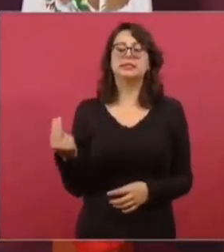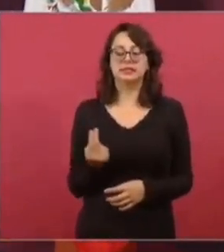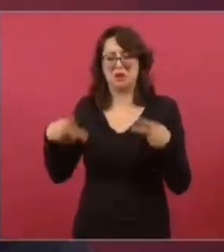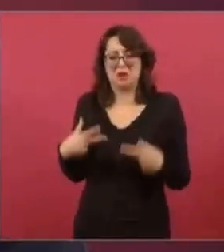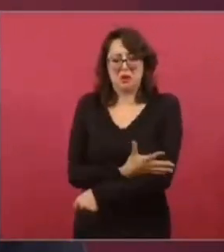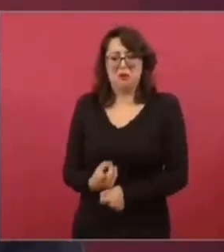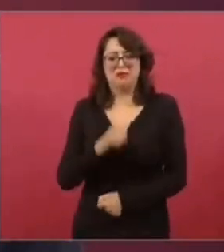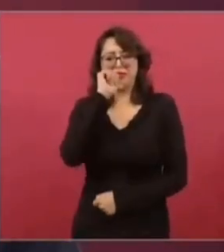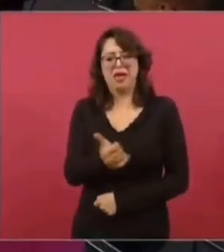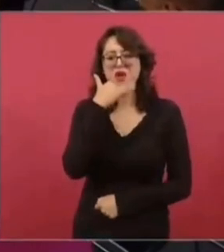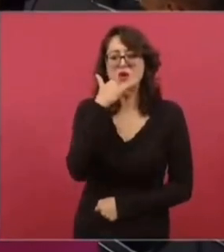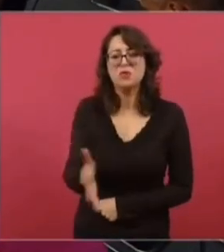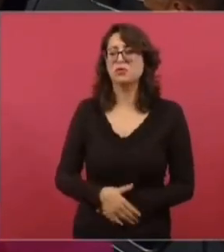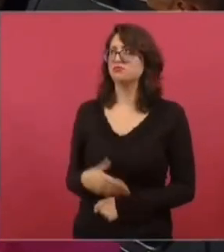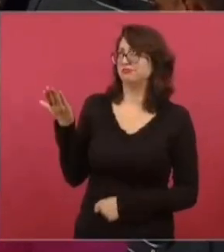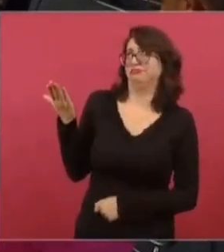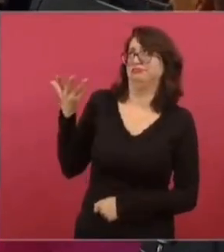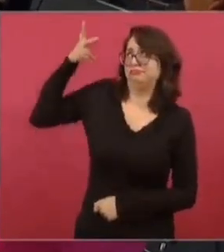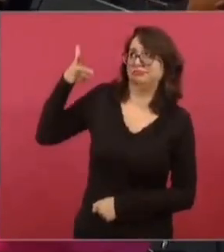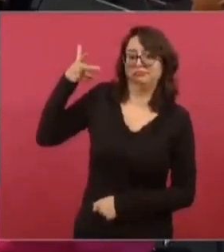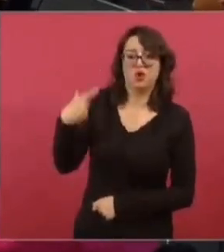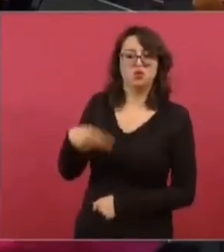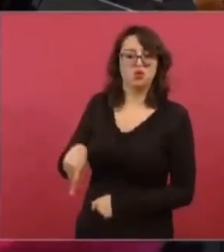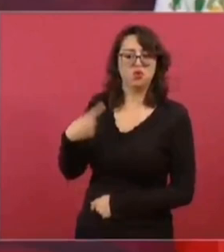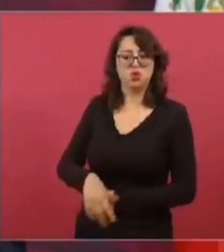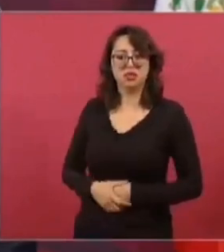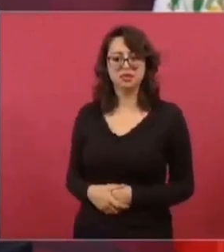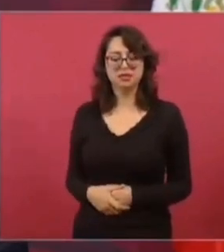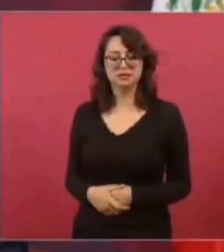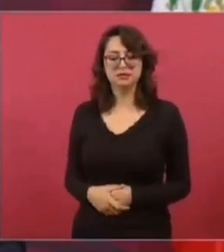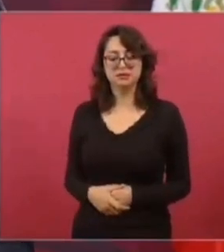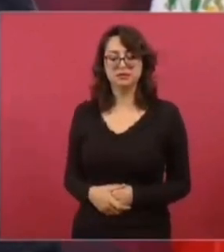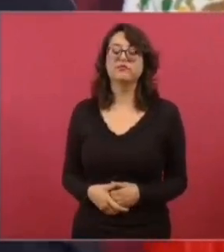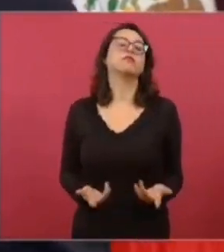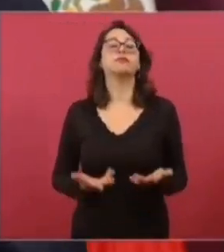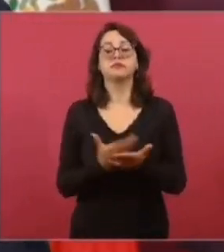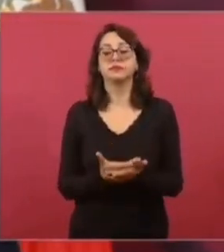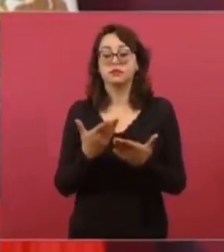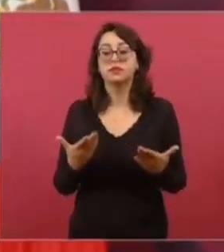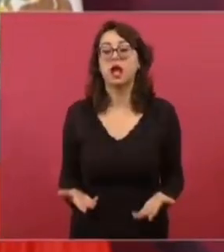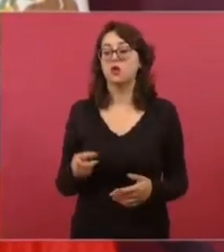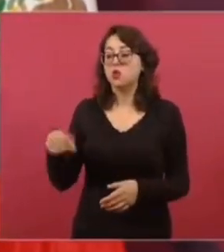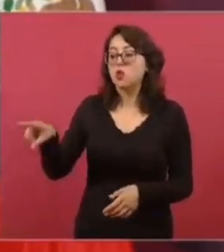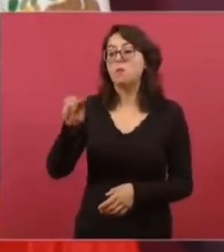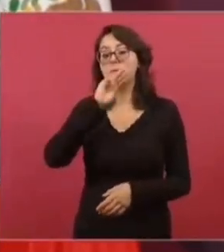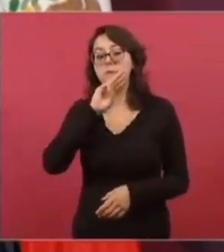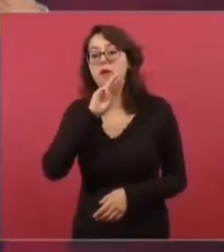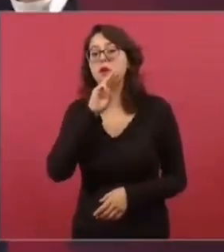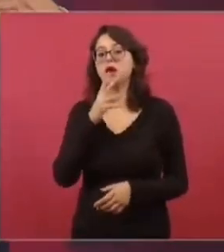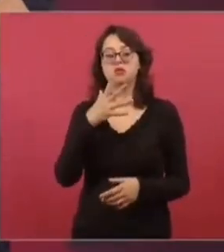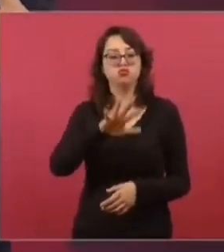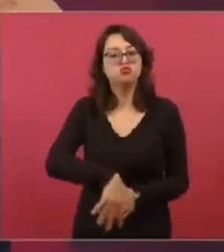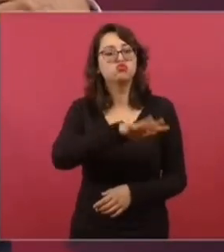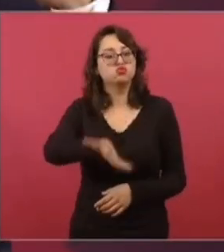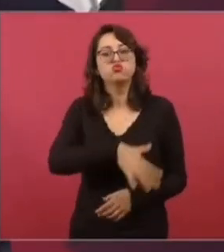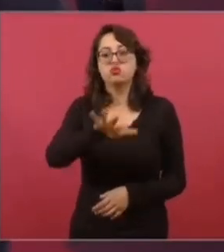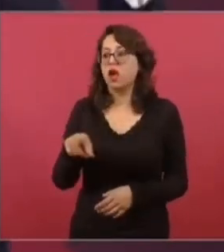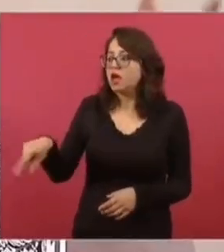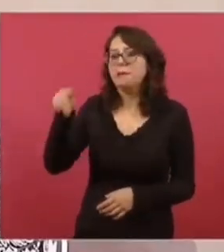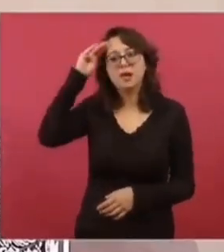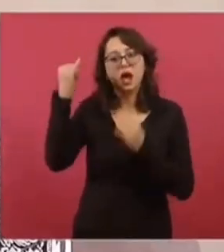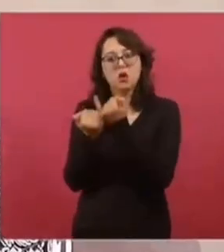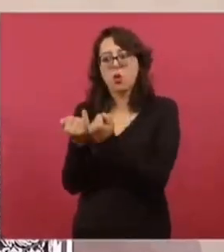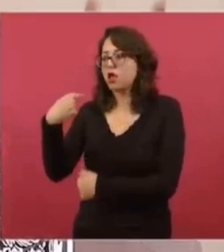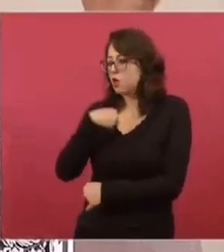fruto de la justicia. Entonces, yo celebro el que las mamás de los desaparecidos y de las víctimas estén con esta campaña y que nos